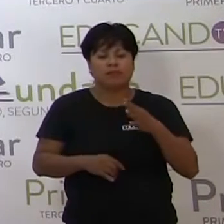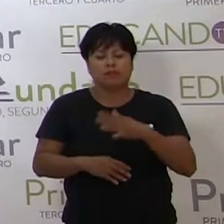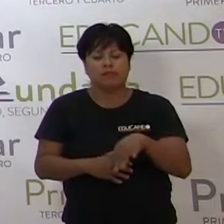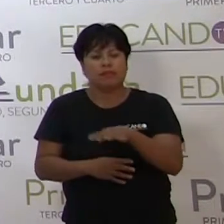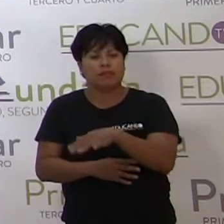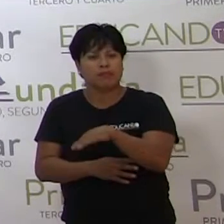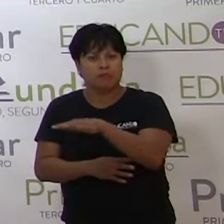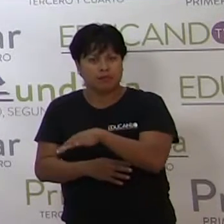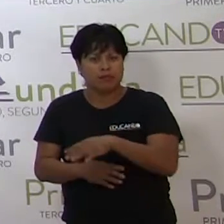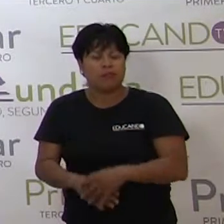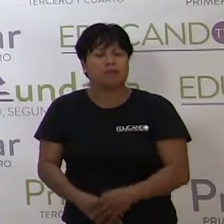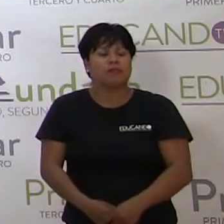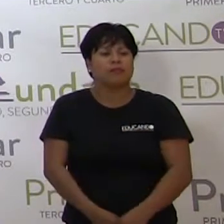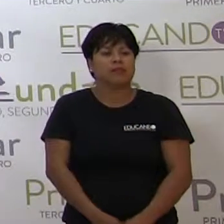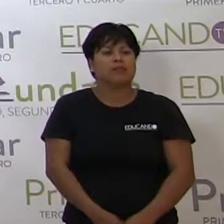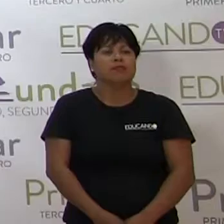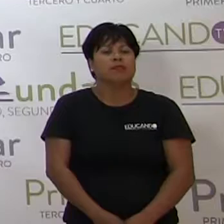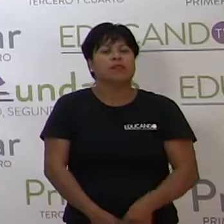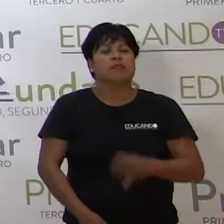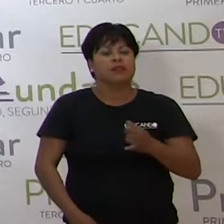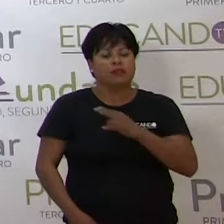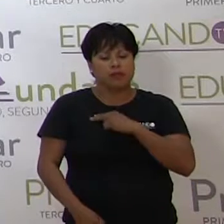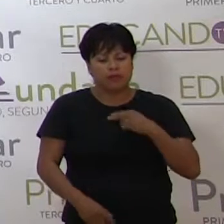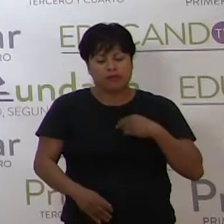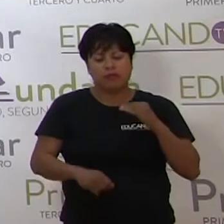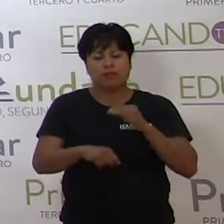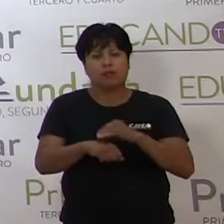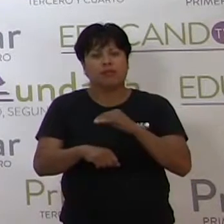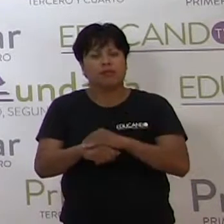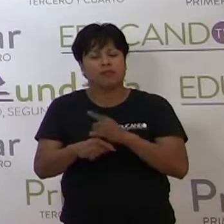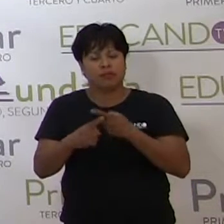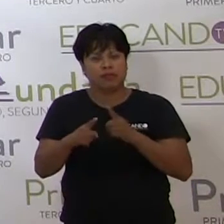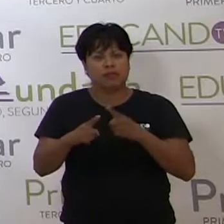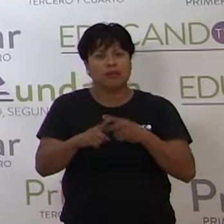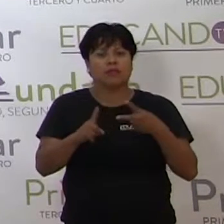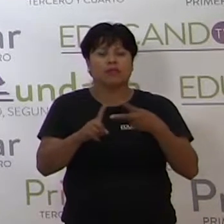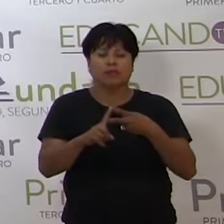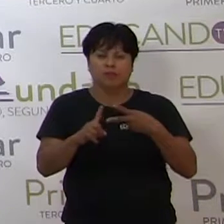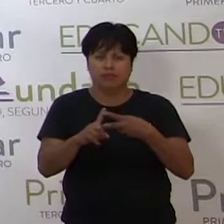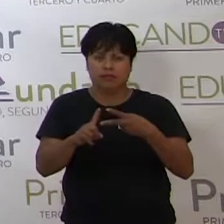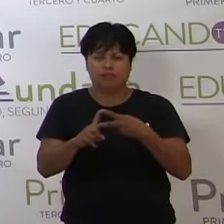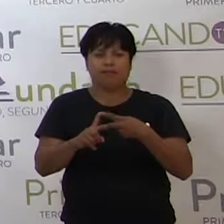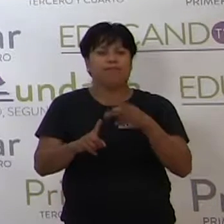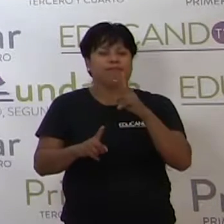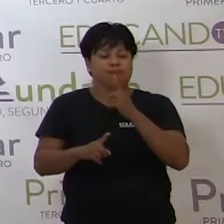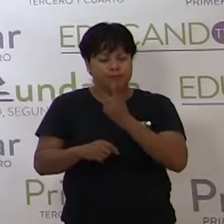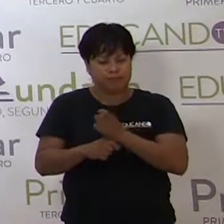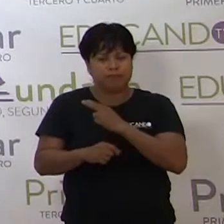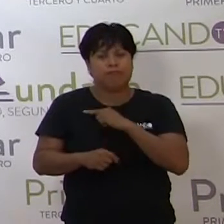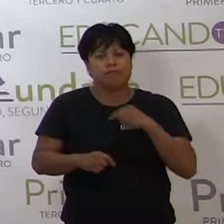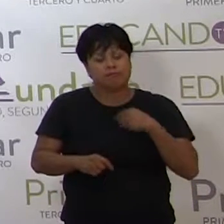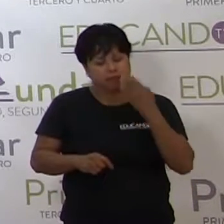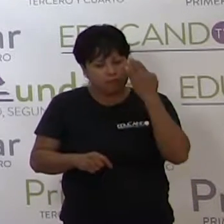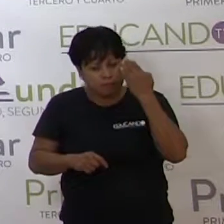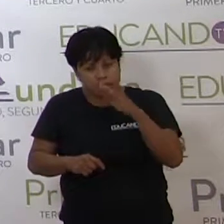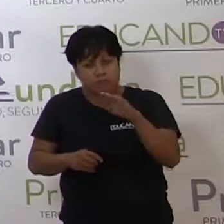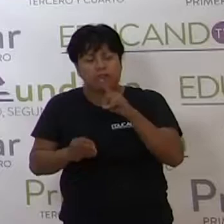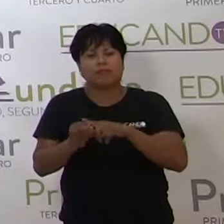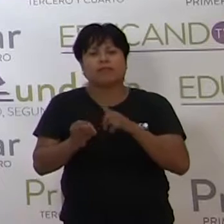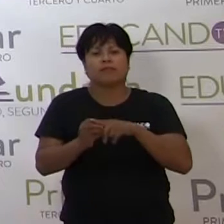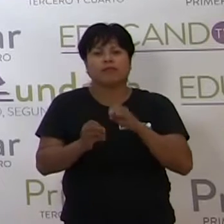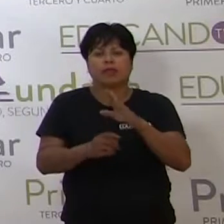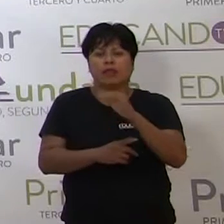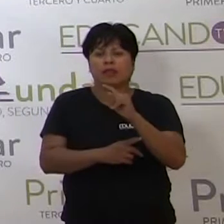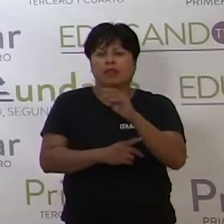buscando y vamos a aplicar identidades trigonométricas. Pero primero necesito saber dónde está el